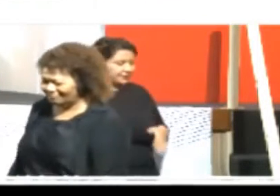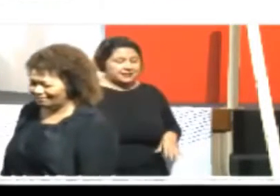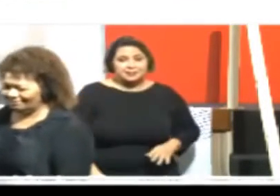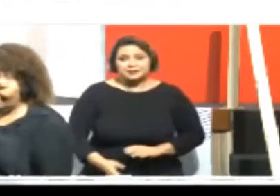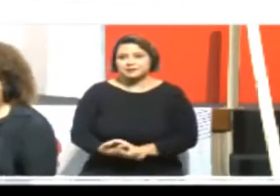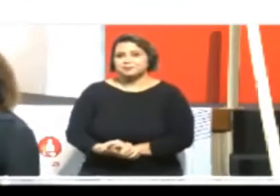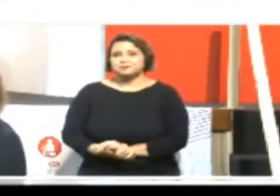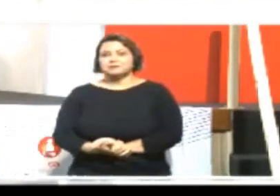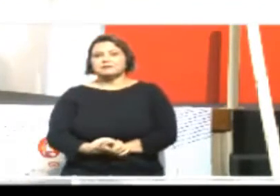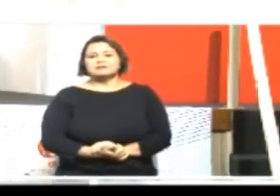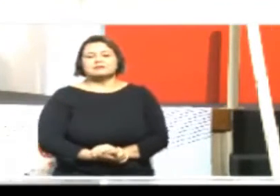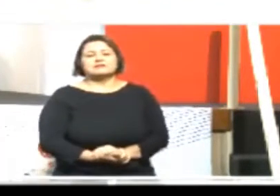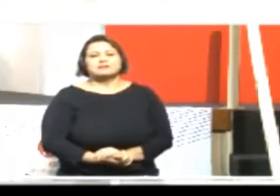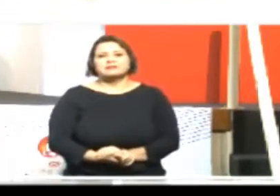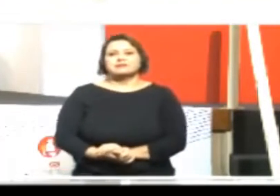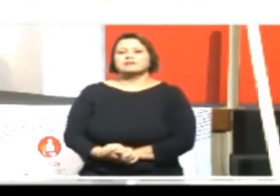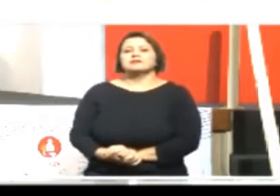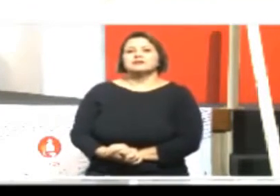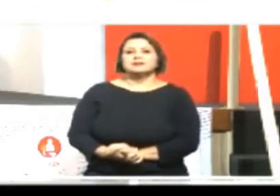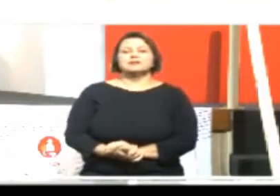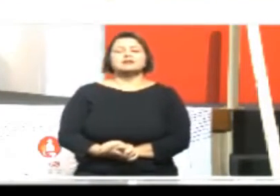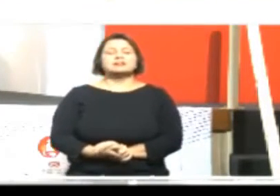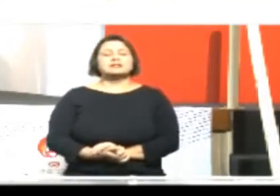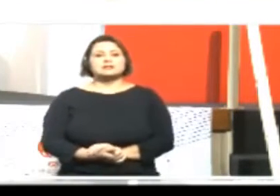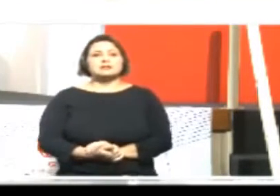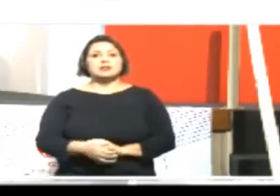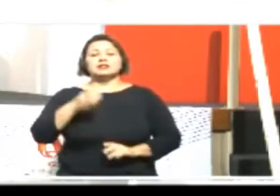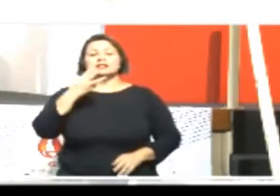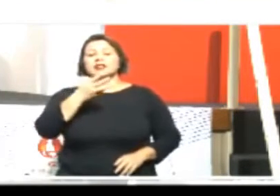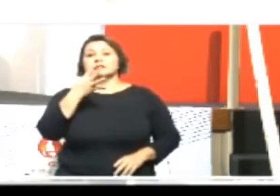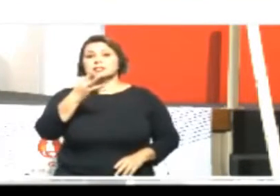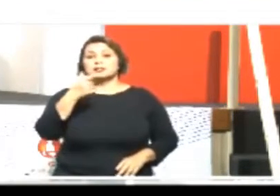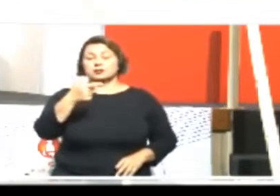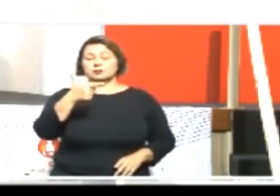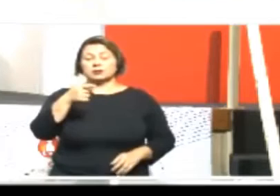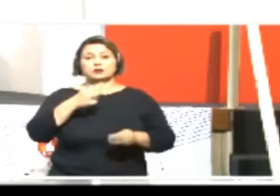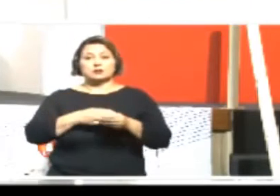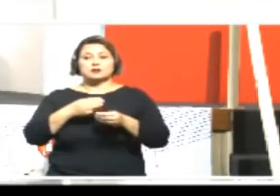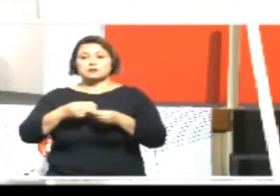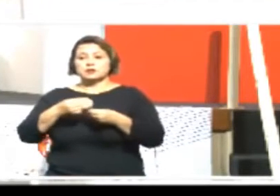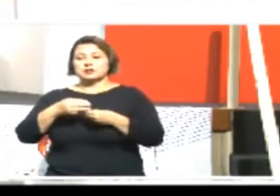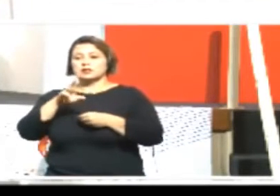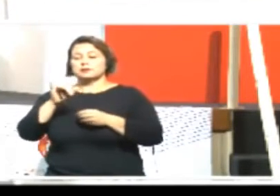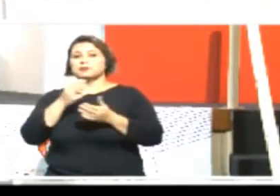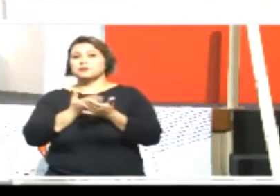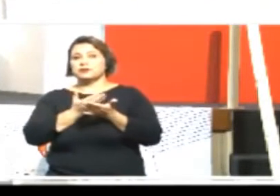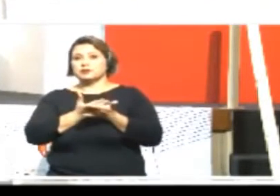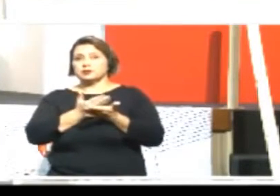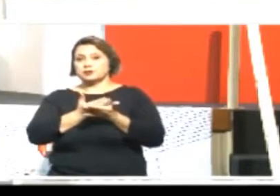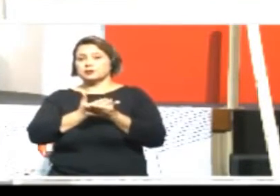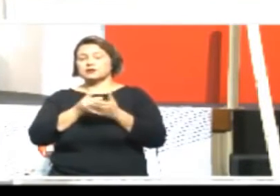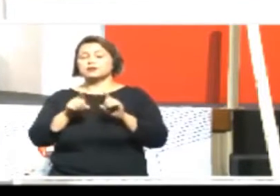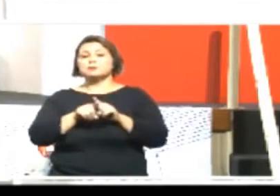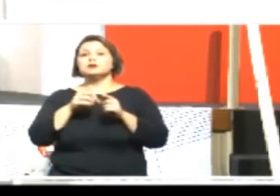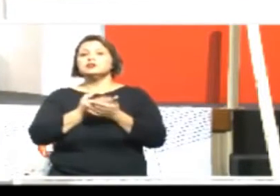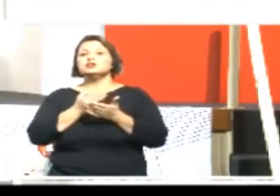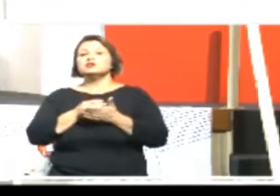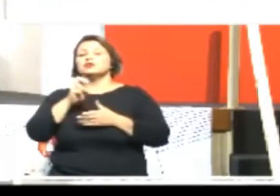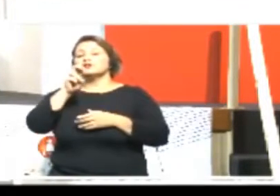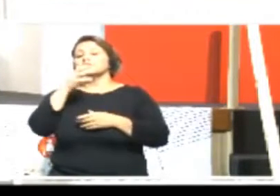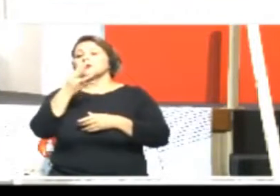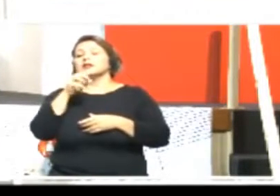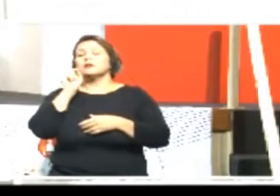Entonces, estudiaron 342 municipalidades, estudiamos 54,000 convenios a los cuales